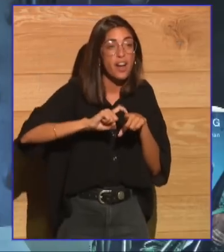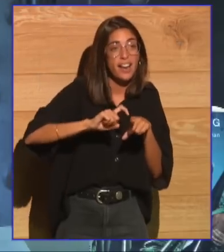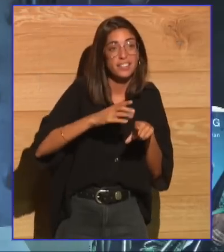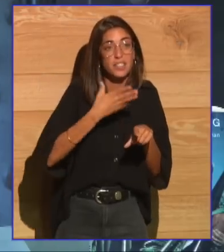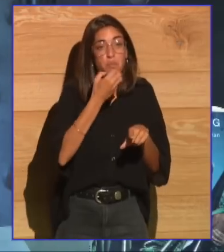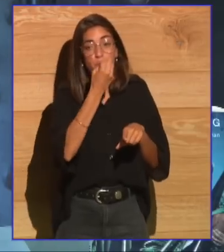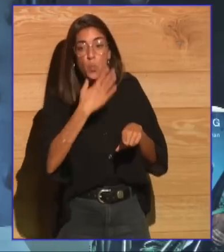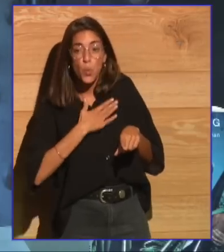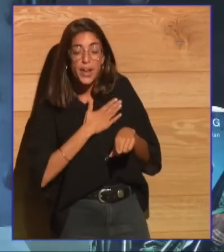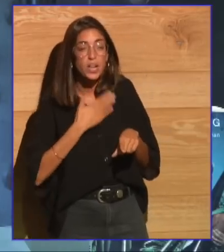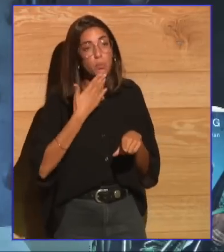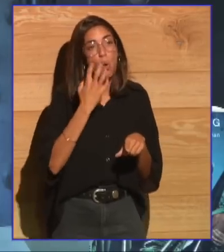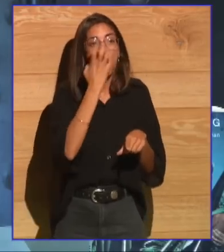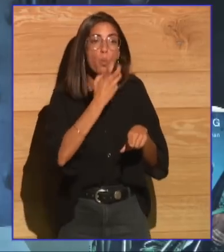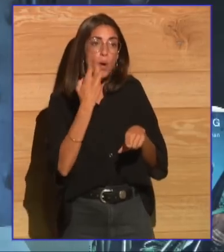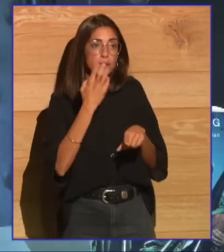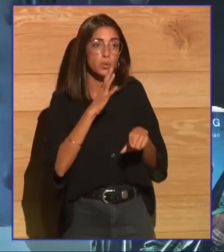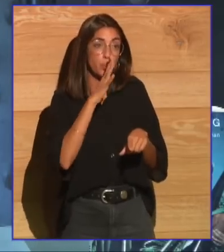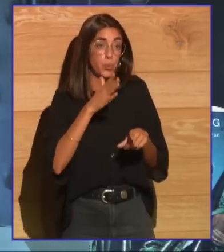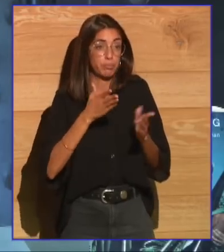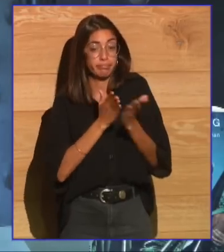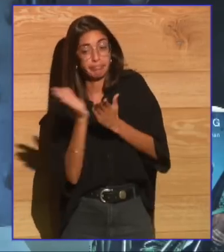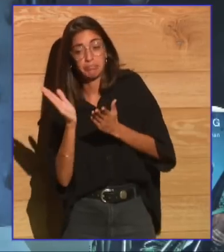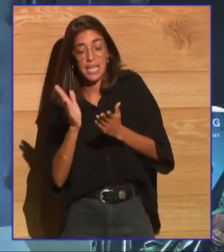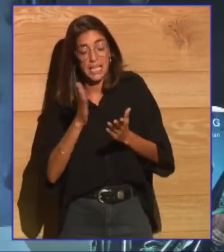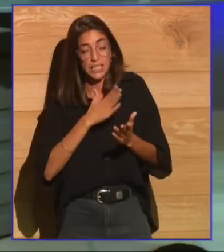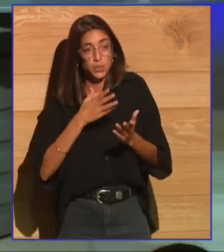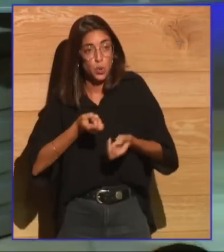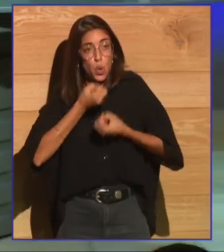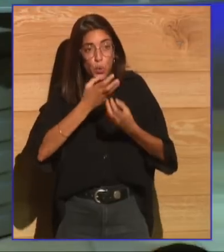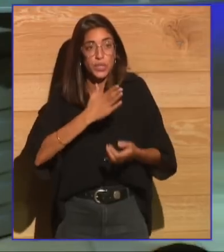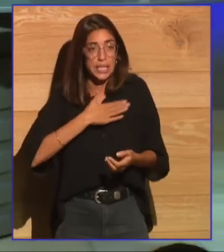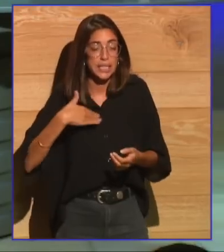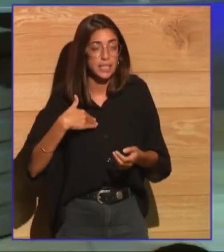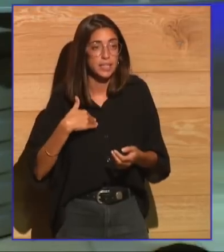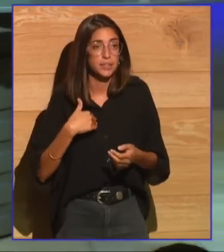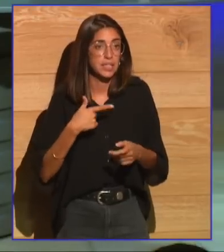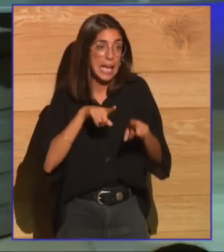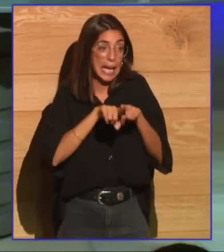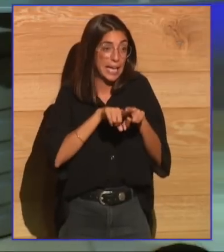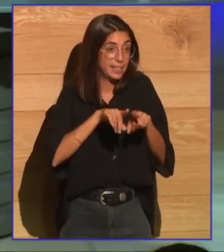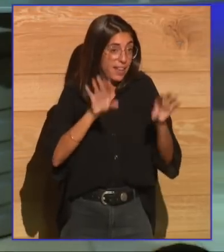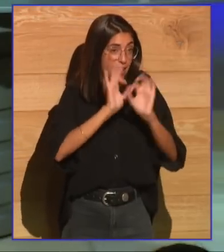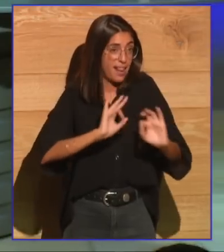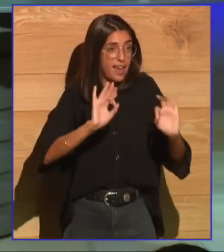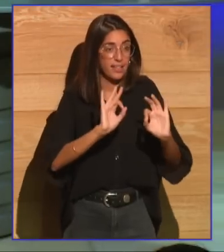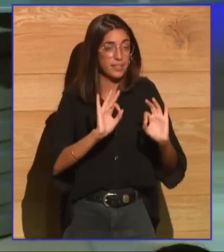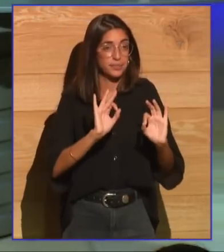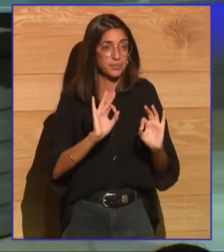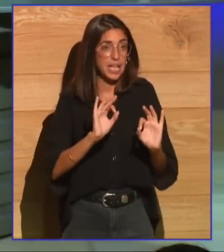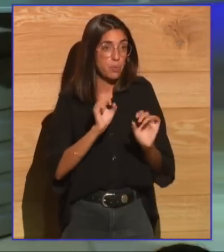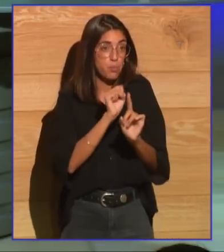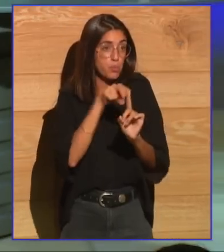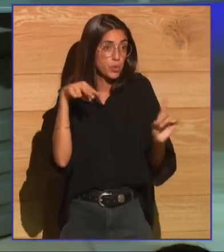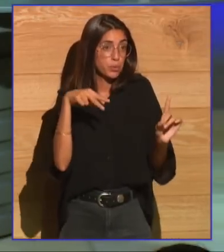como una especie de cuentecito que por otro lado que pretende hacer un cuentecito no hay ninguna crítica implícita nada lo que dicho es simplemente una cuestión de